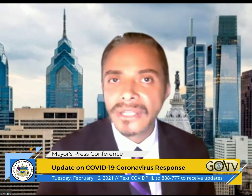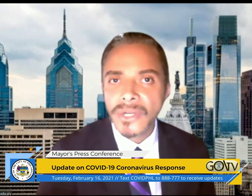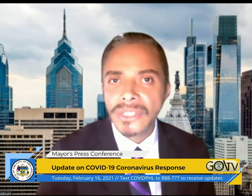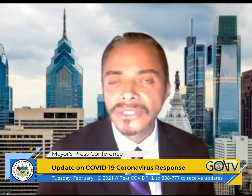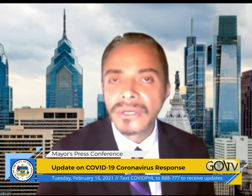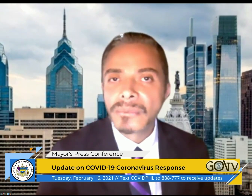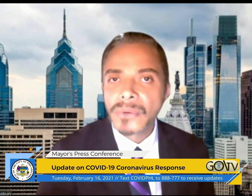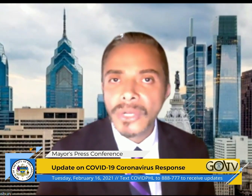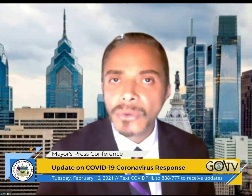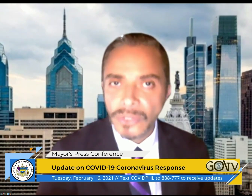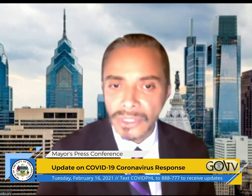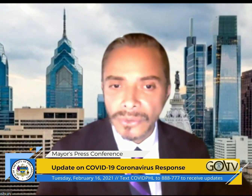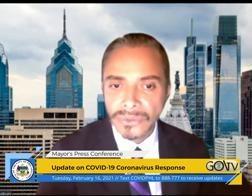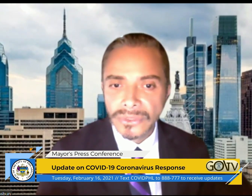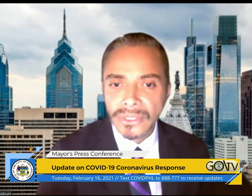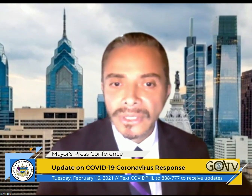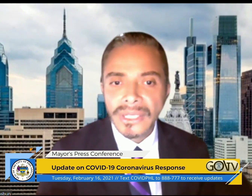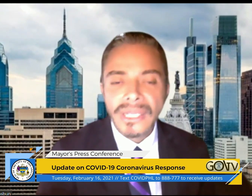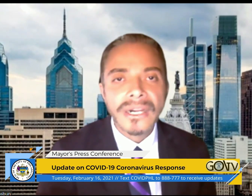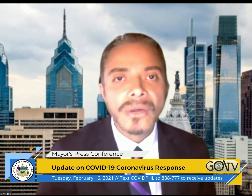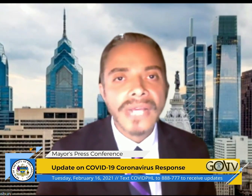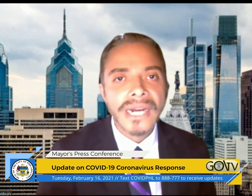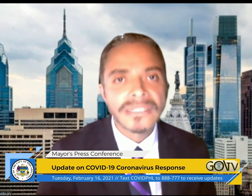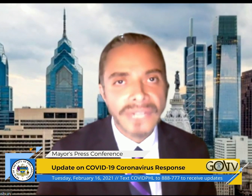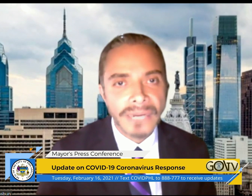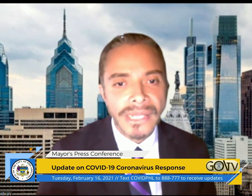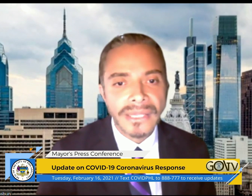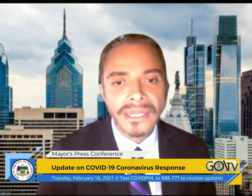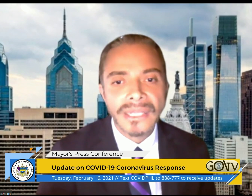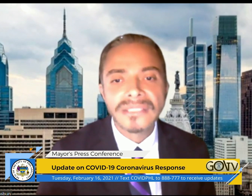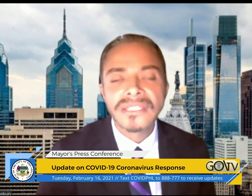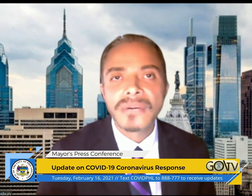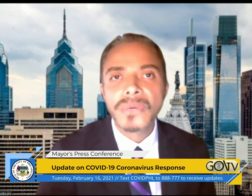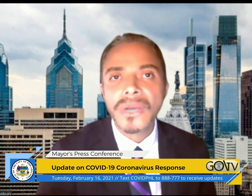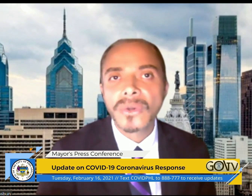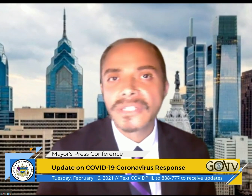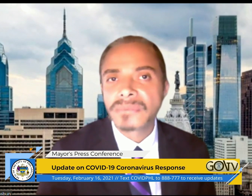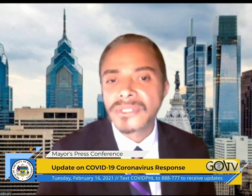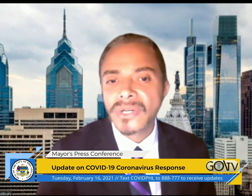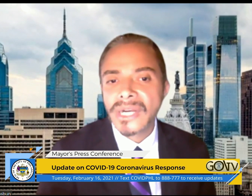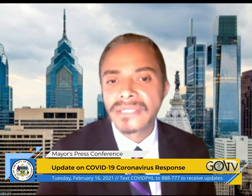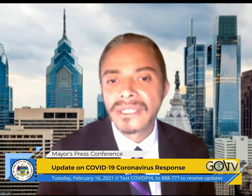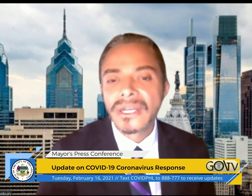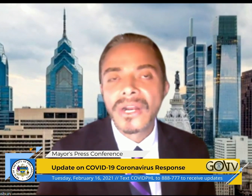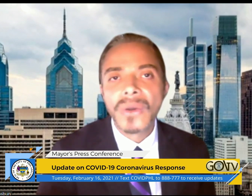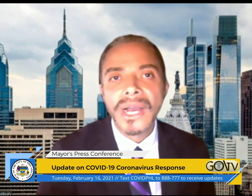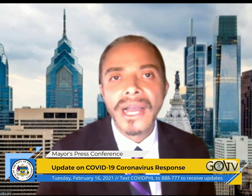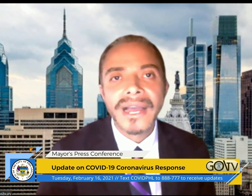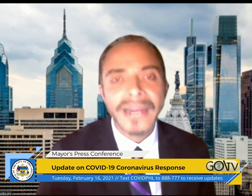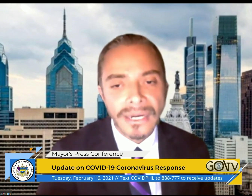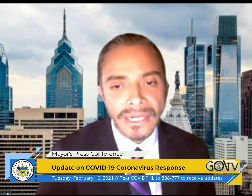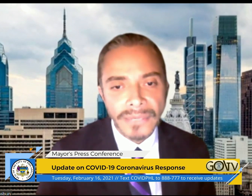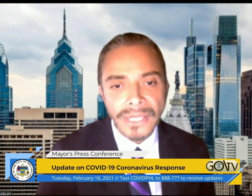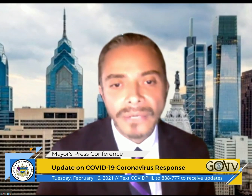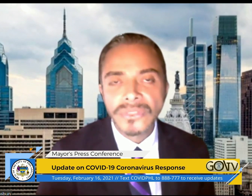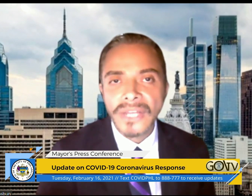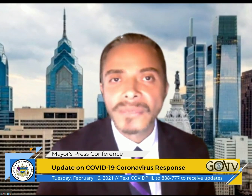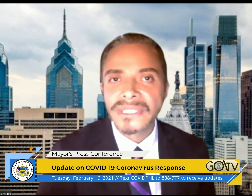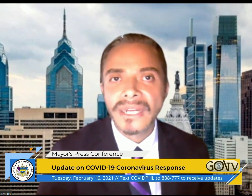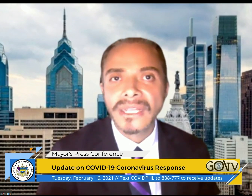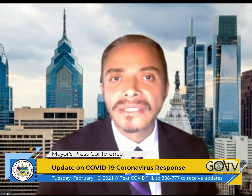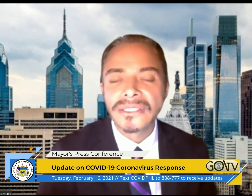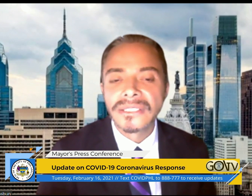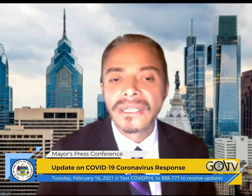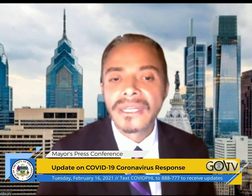reuniones en interiores por ningún motivo. Y recordarles finalmente que si se reúne con otras personas, lo haga al aire libre,